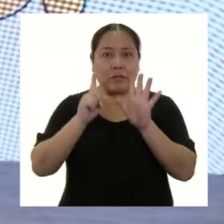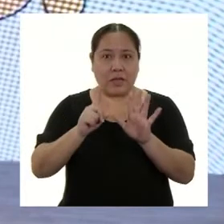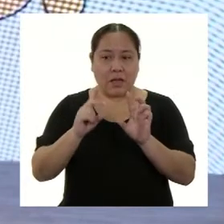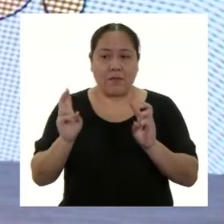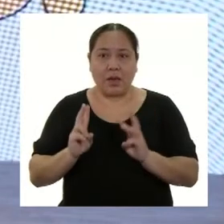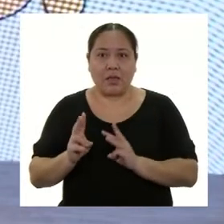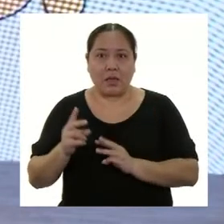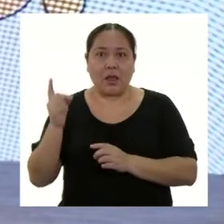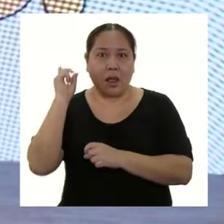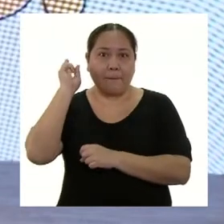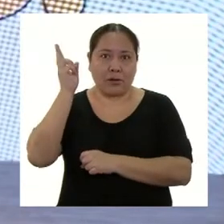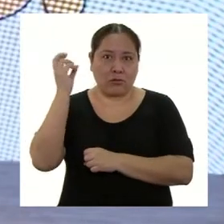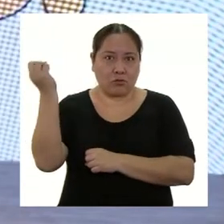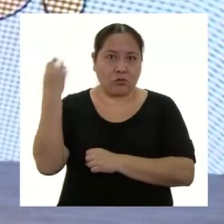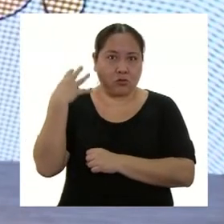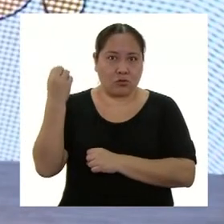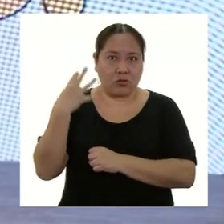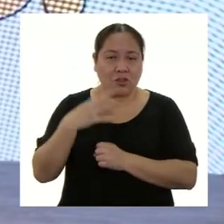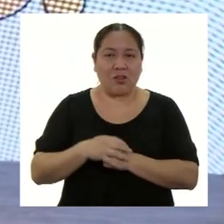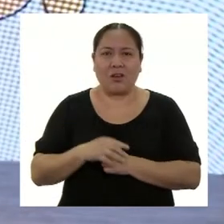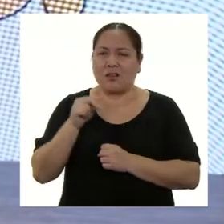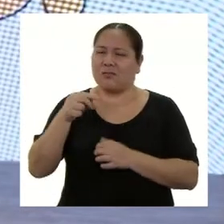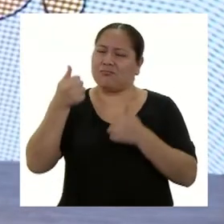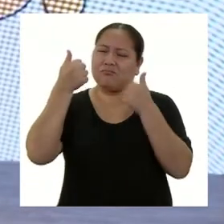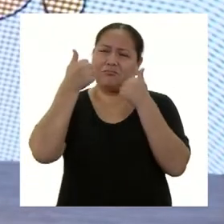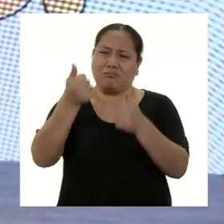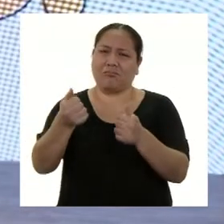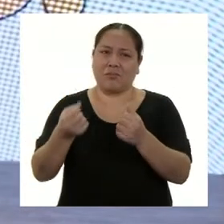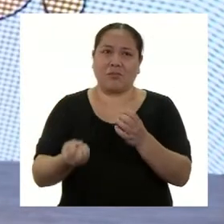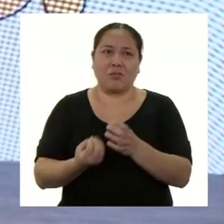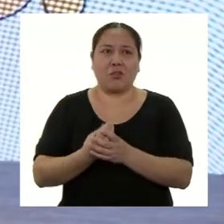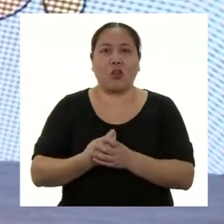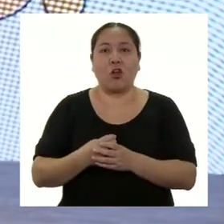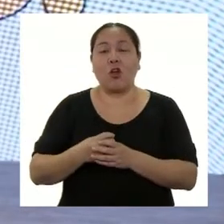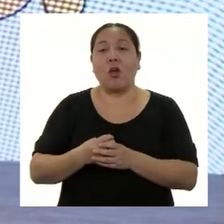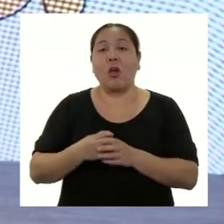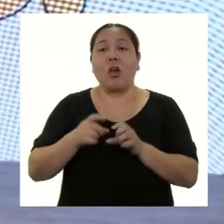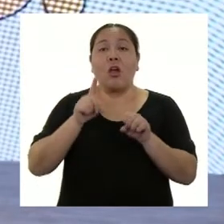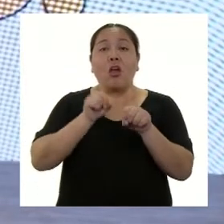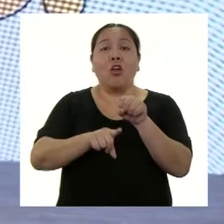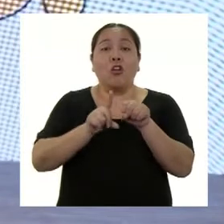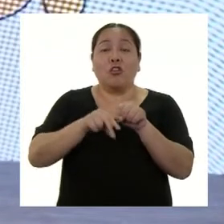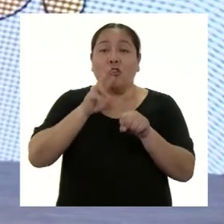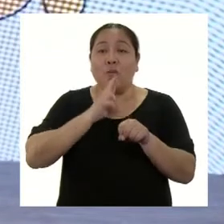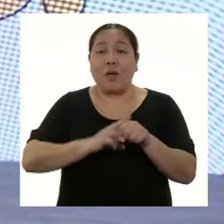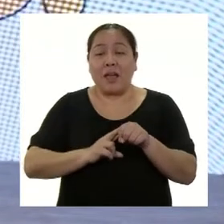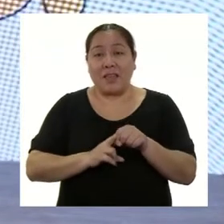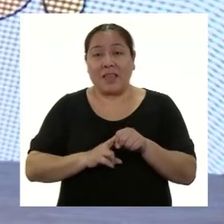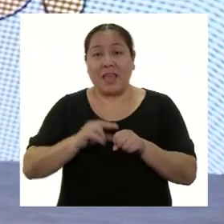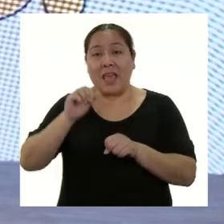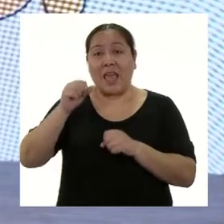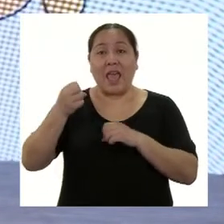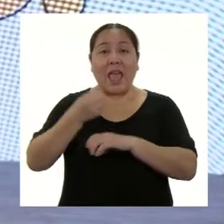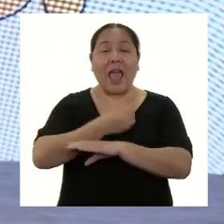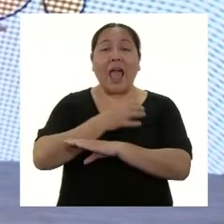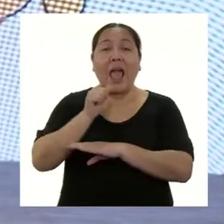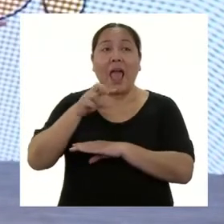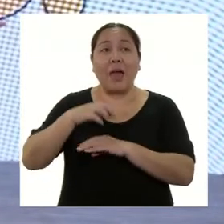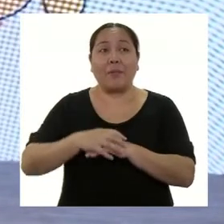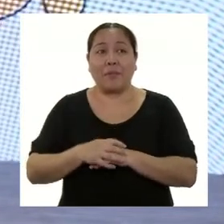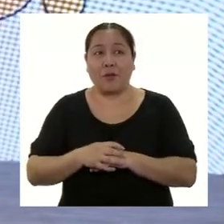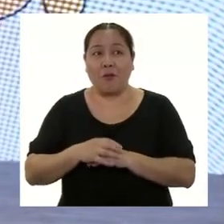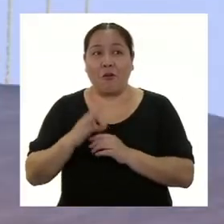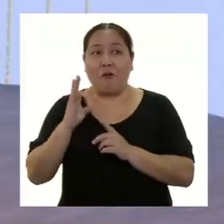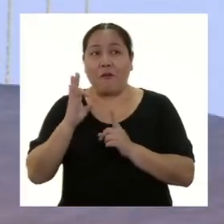nuestra profesora nos dijo que eran buenísimos para sembrar. Tomate, apio, lentejas, frijoles, cebolla y